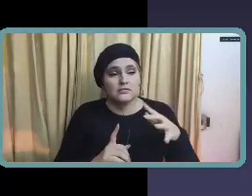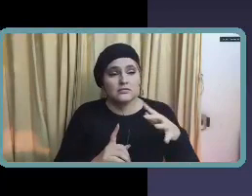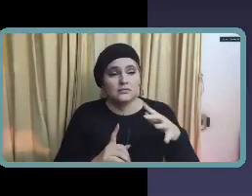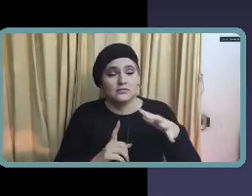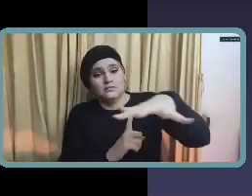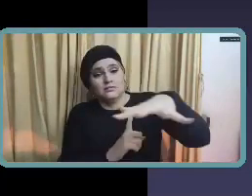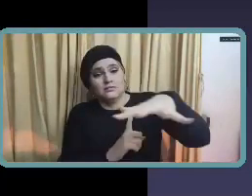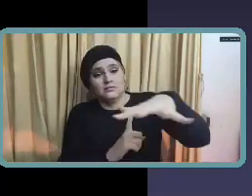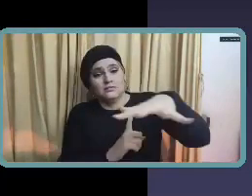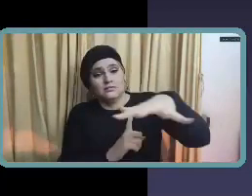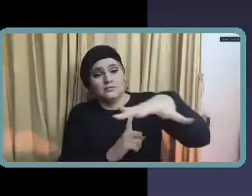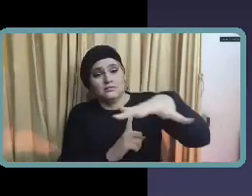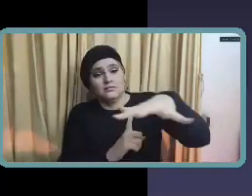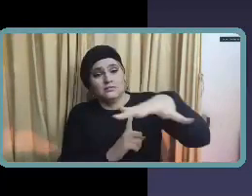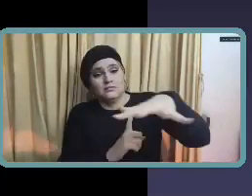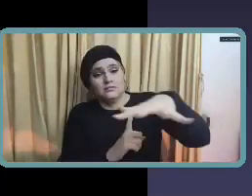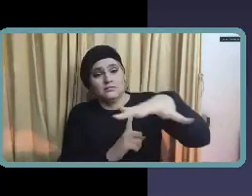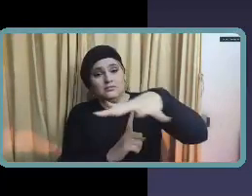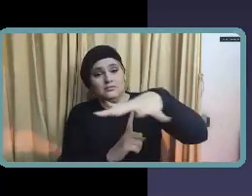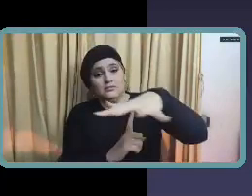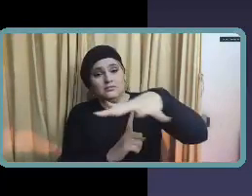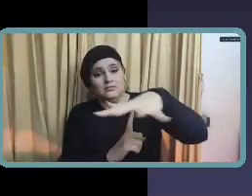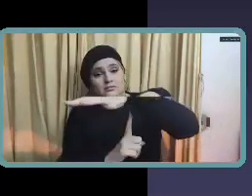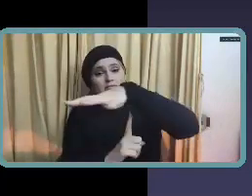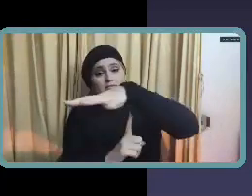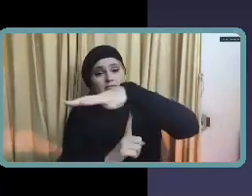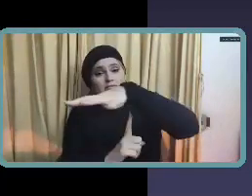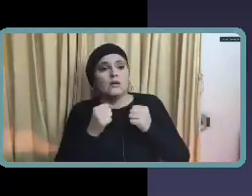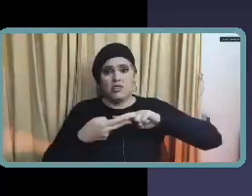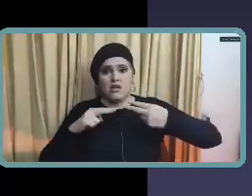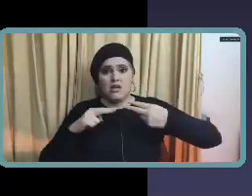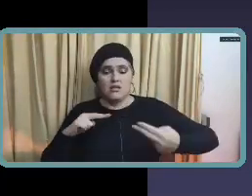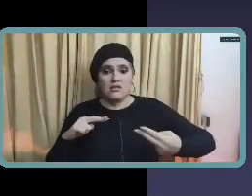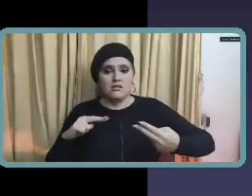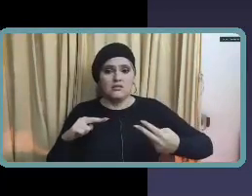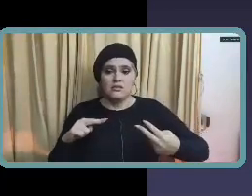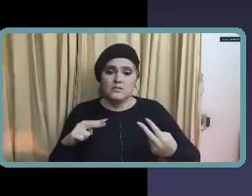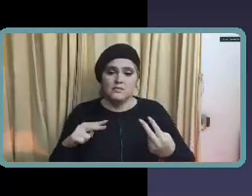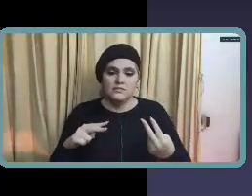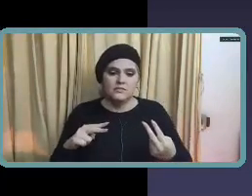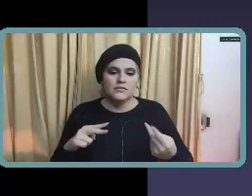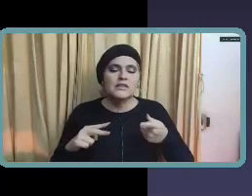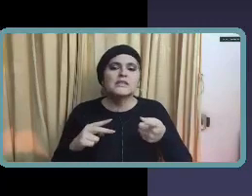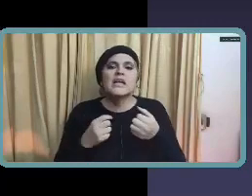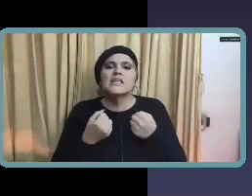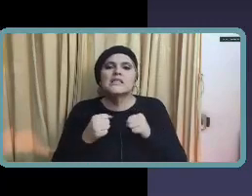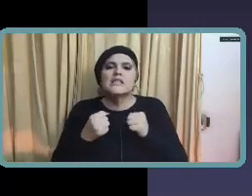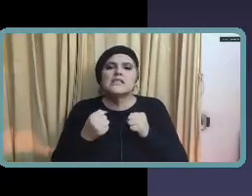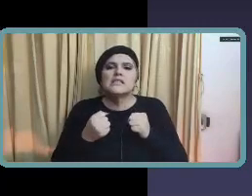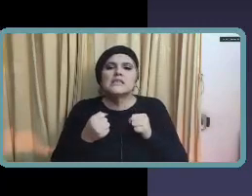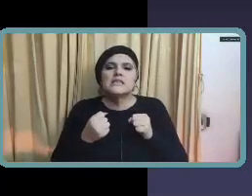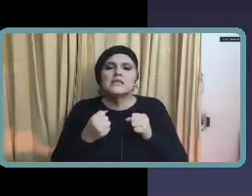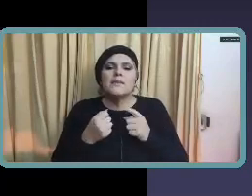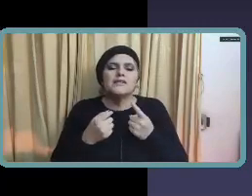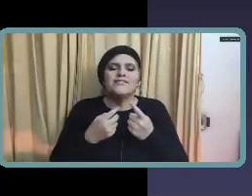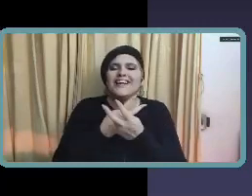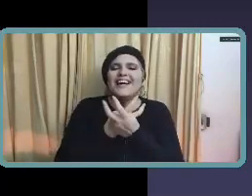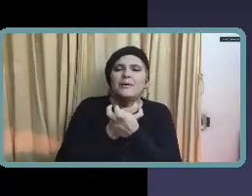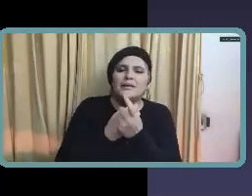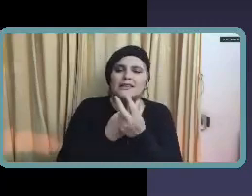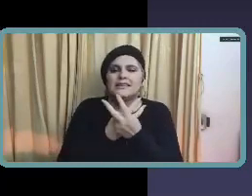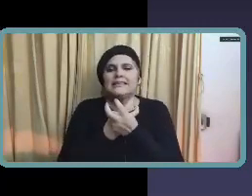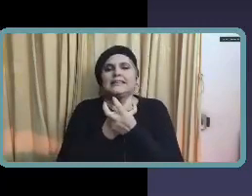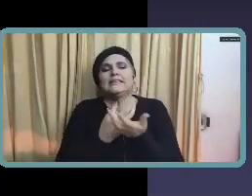cambios epigenéticos que pueden llevar, y esto se llama el estrés tóxico, que es aquel estrés que si yo tengo a